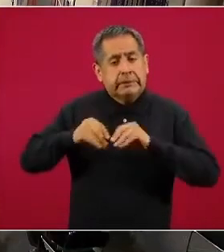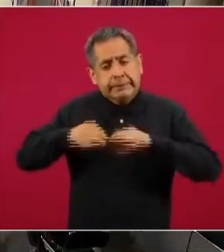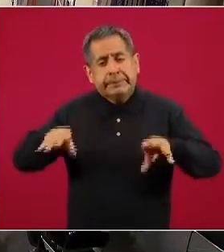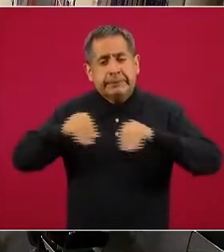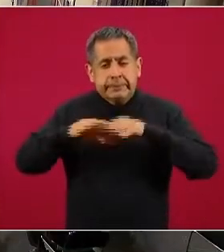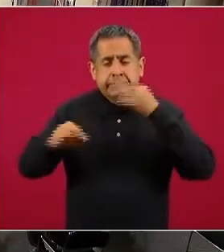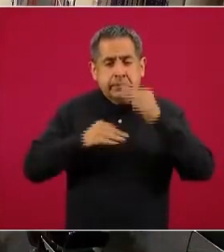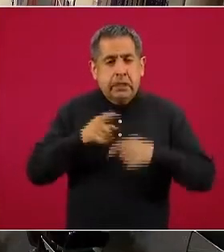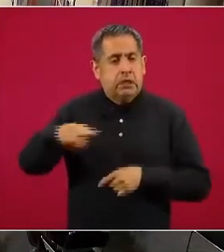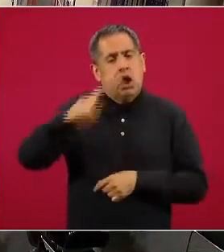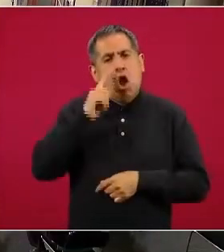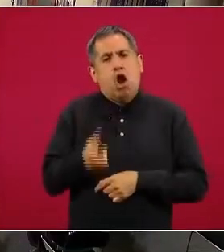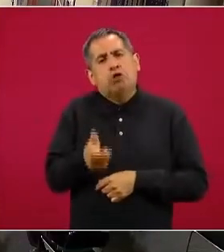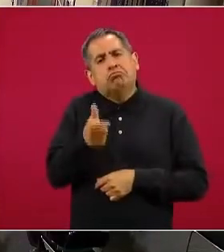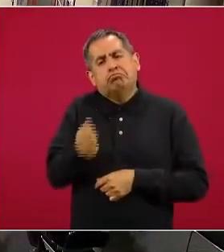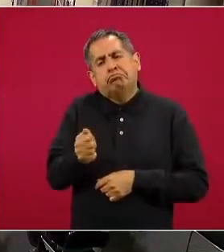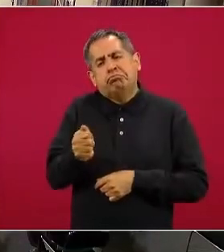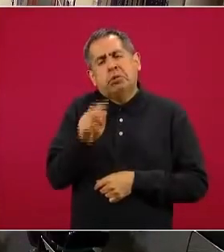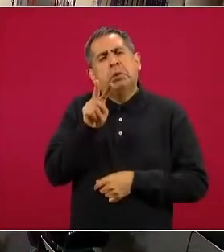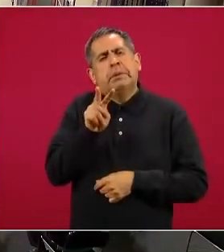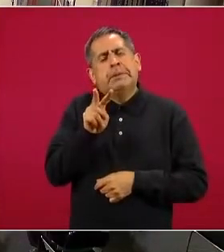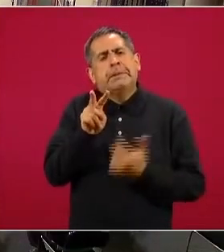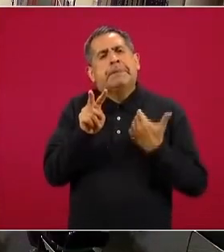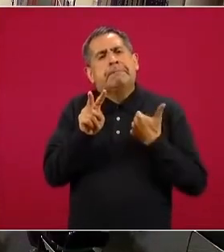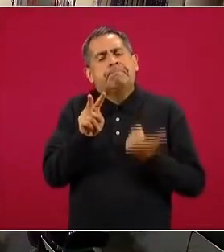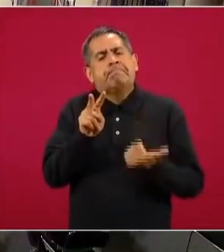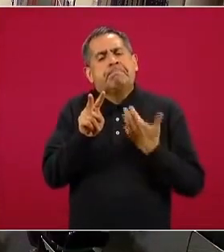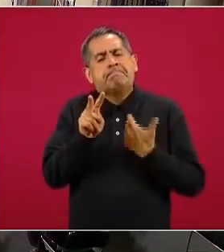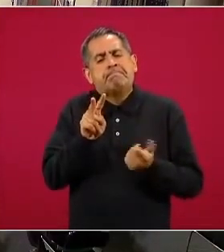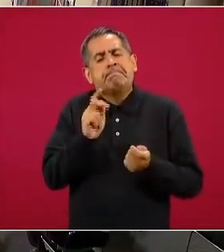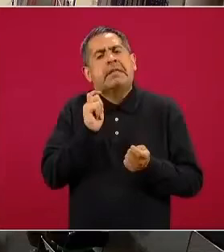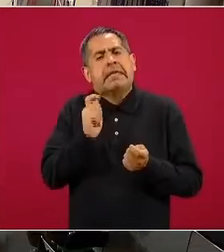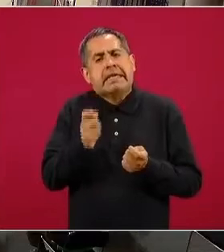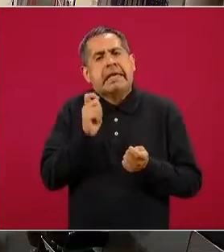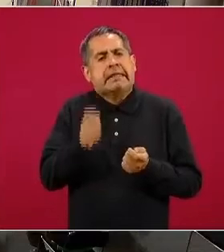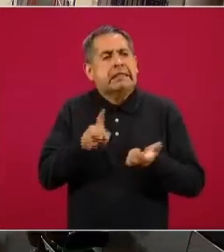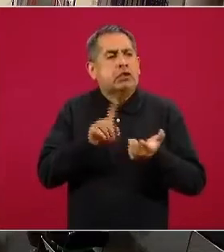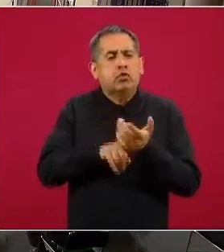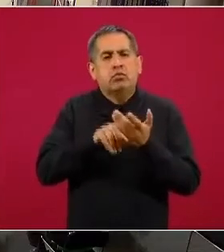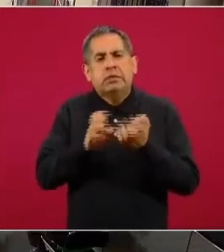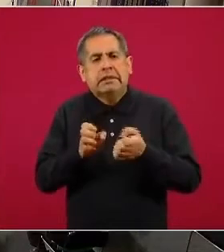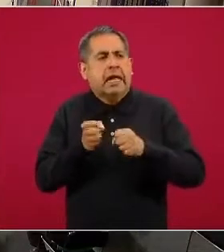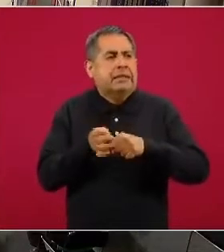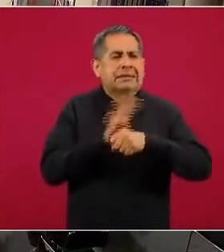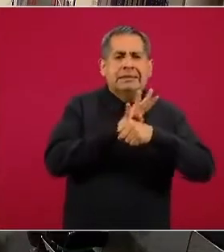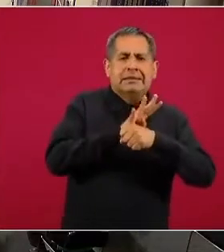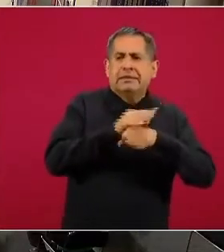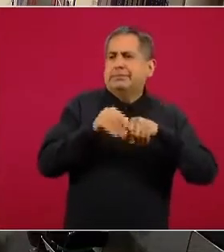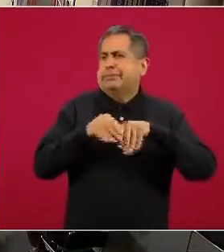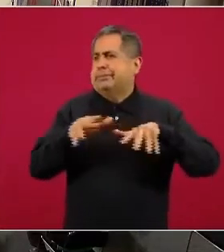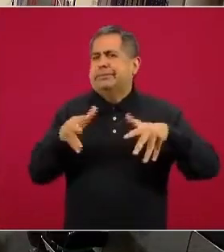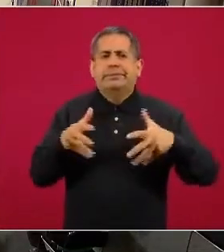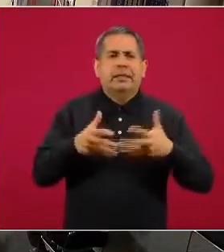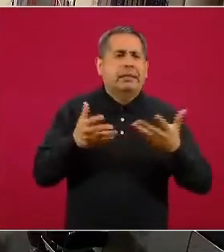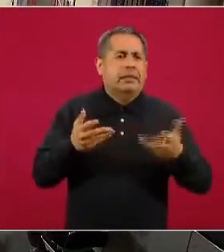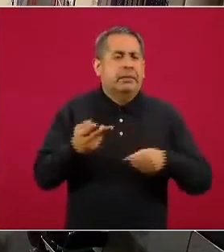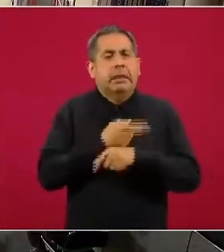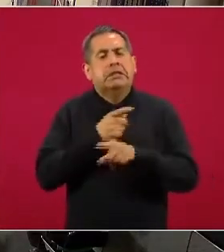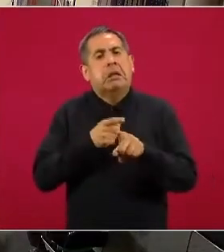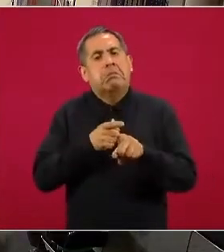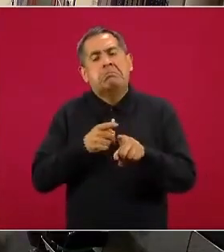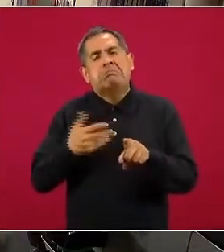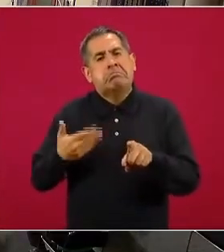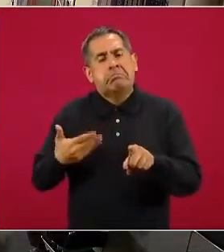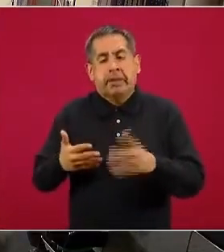nos sintonizan precisamente para enterarse de la evolución y el comportamiento de la epidemia de COVID-19 en